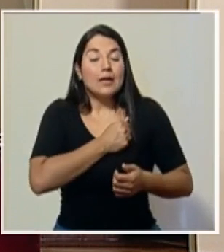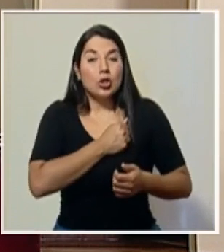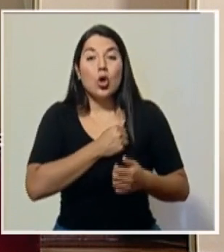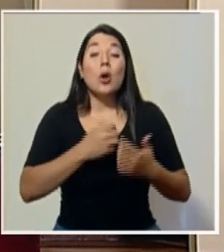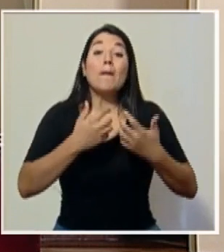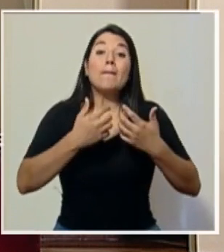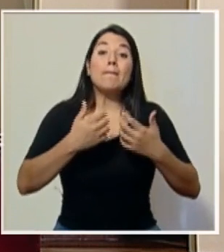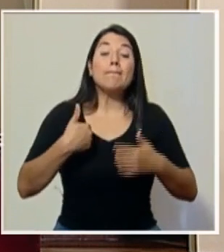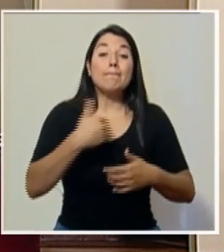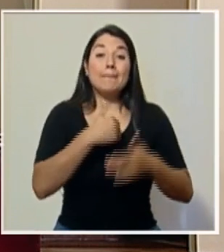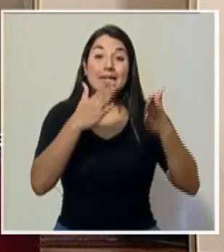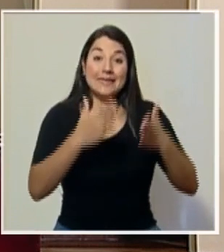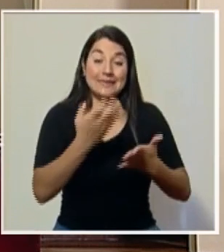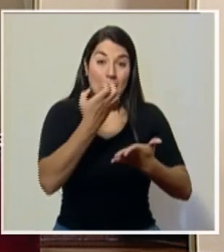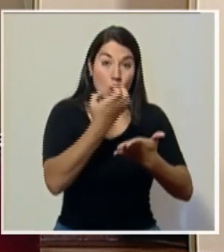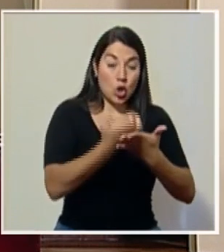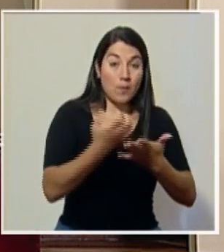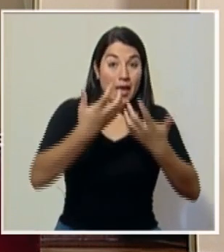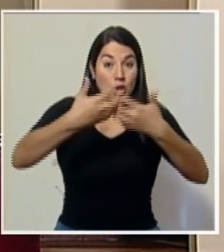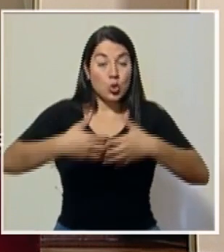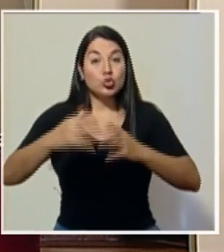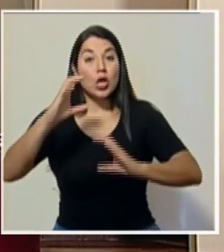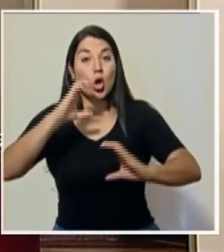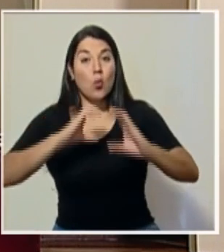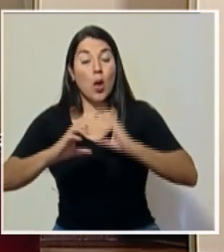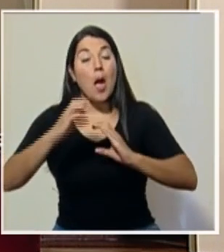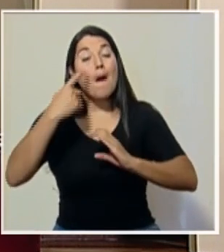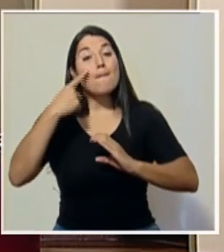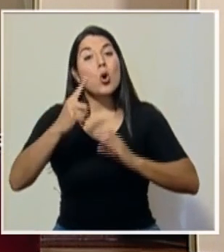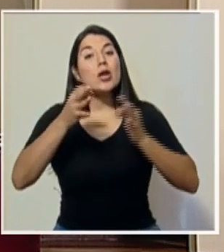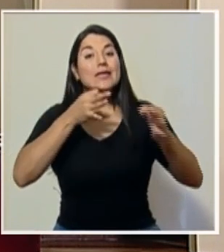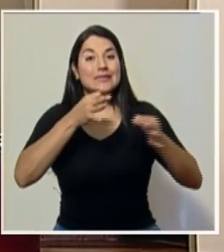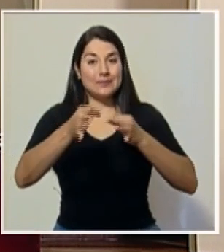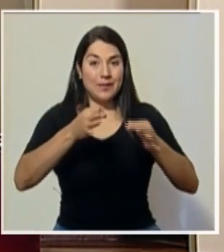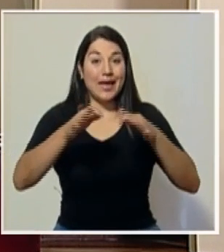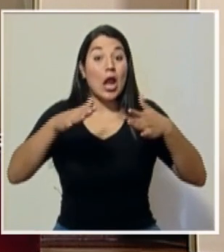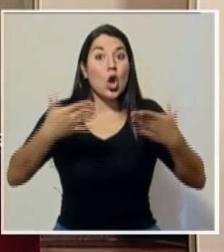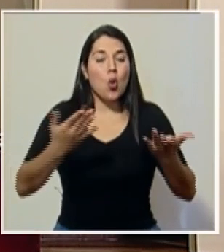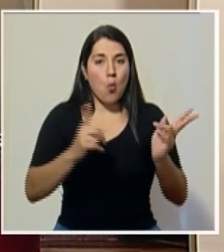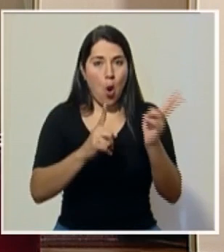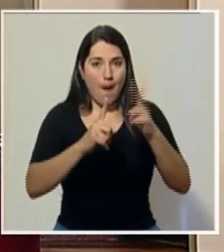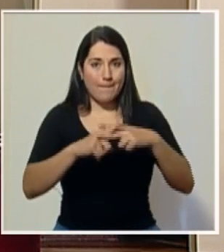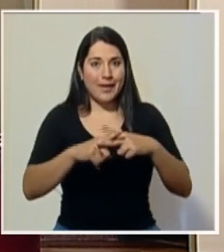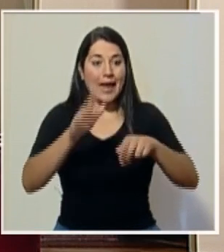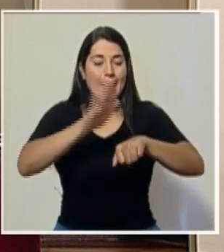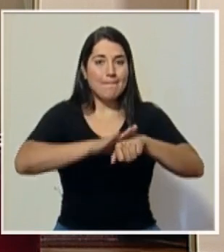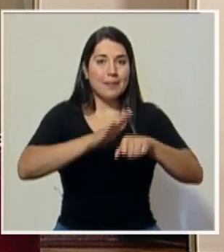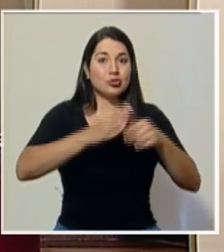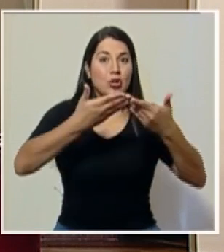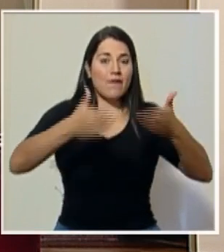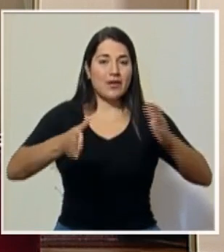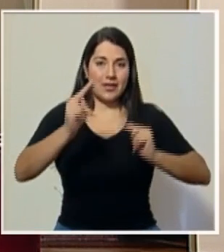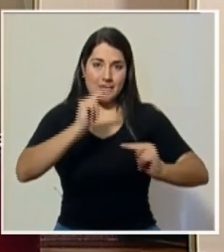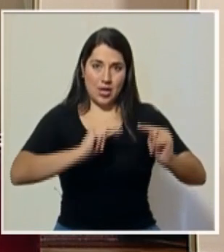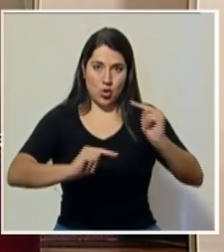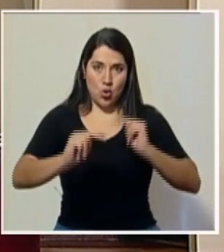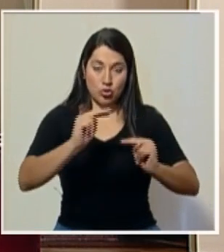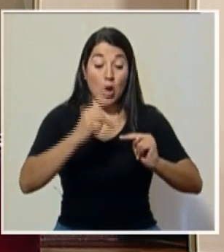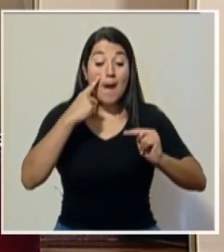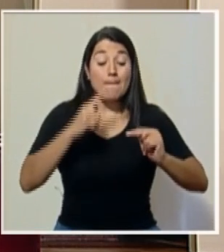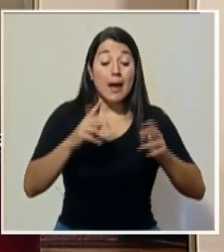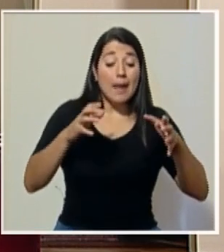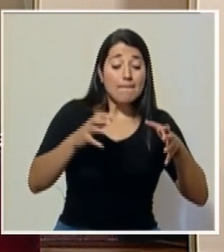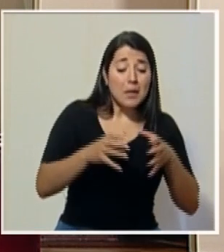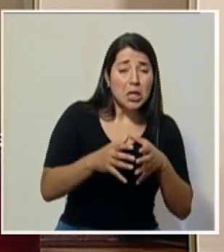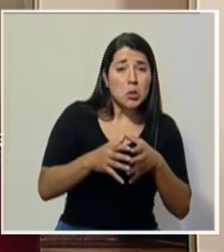de Economía, Industria y Comercio por referirse a cómo van a incidir estas medidas a los establecimientos comerciales, a nuestros